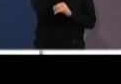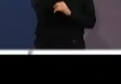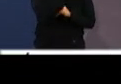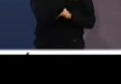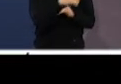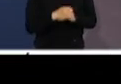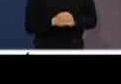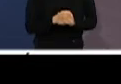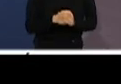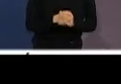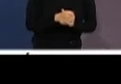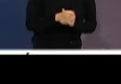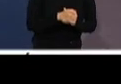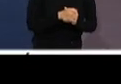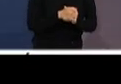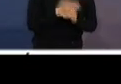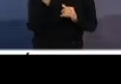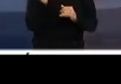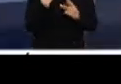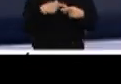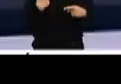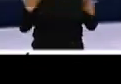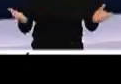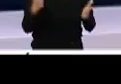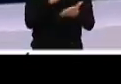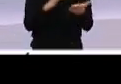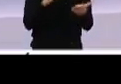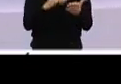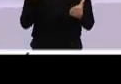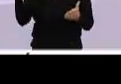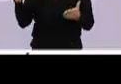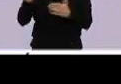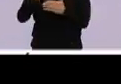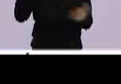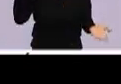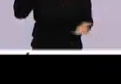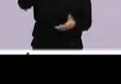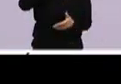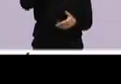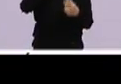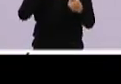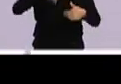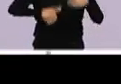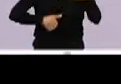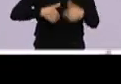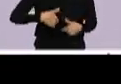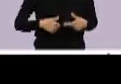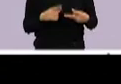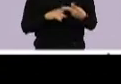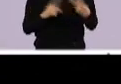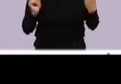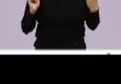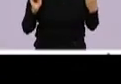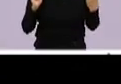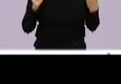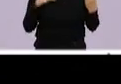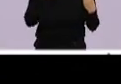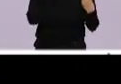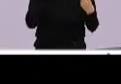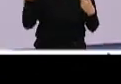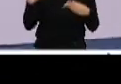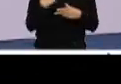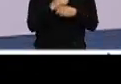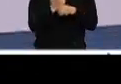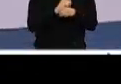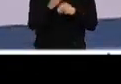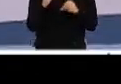difíciles, ¿no? Estos promotores de lectura, fueron gente de psicología, de teatro, incluso